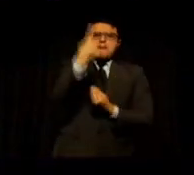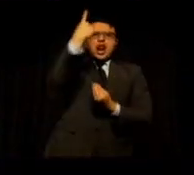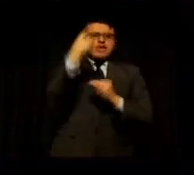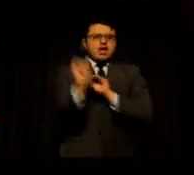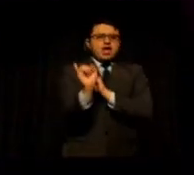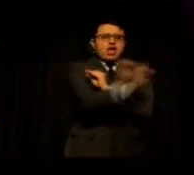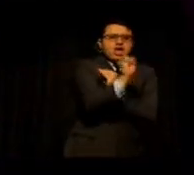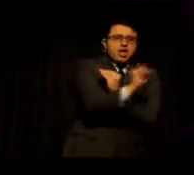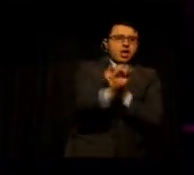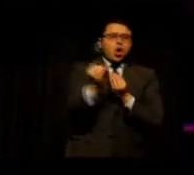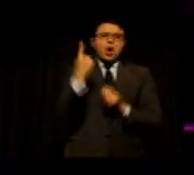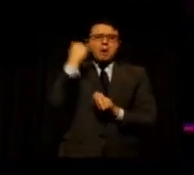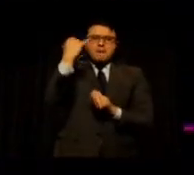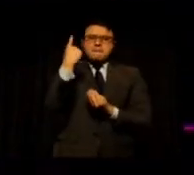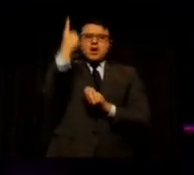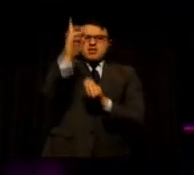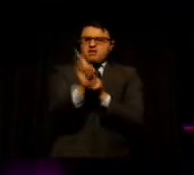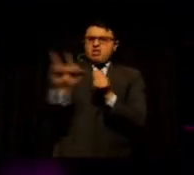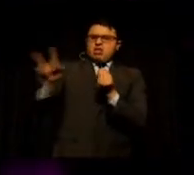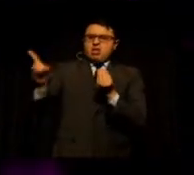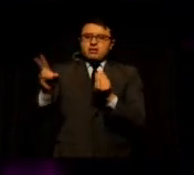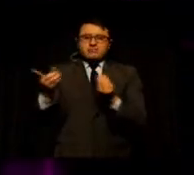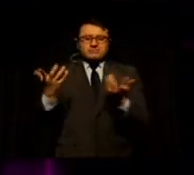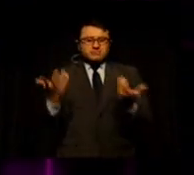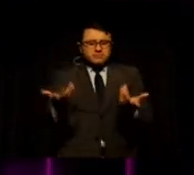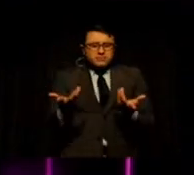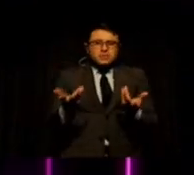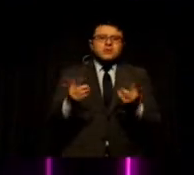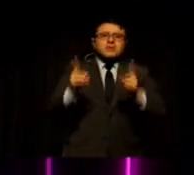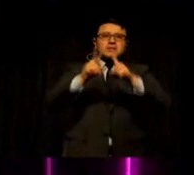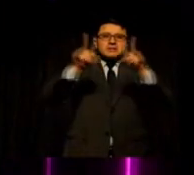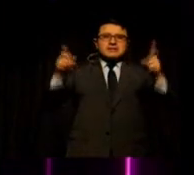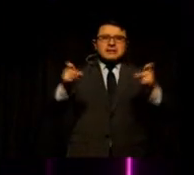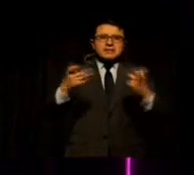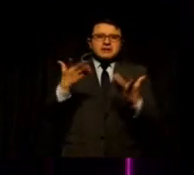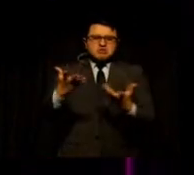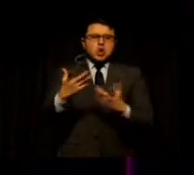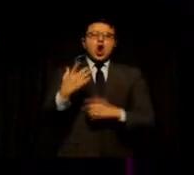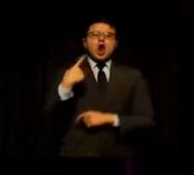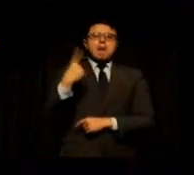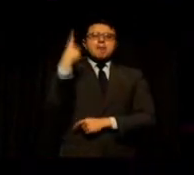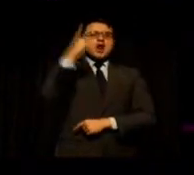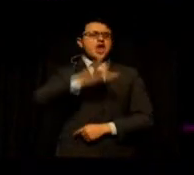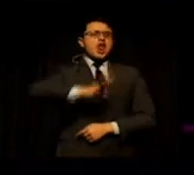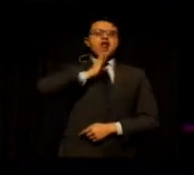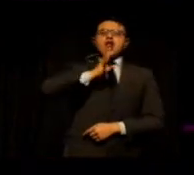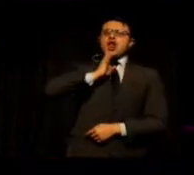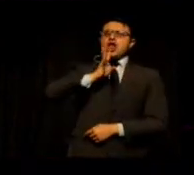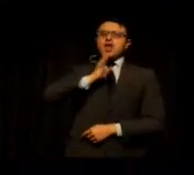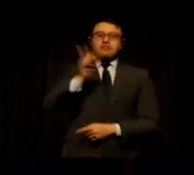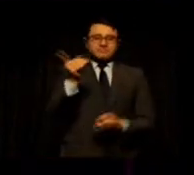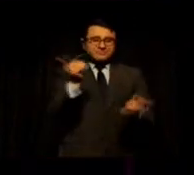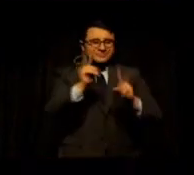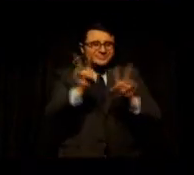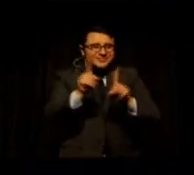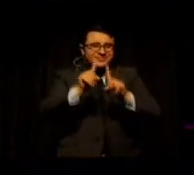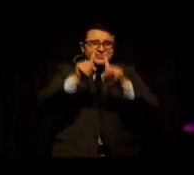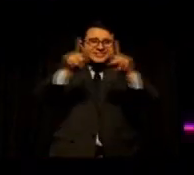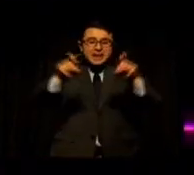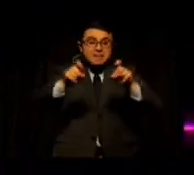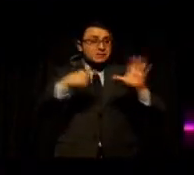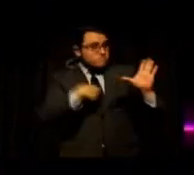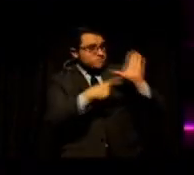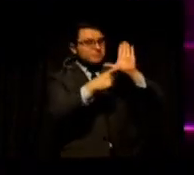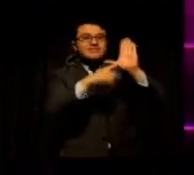ni tampoco es un debate que cae prisionero en la demagogia tiene rostros y los rostros son